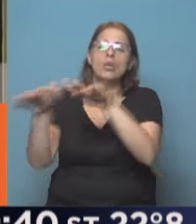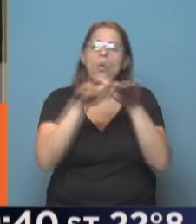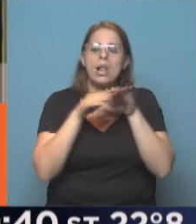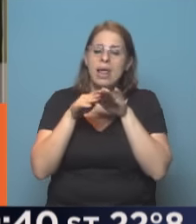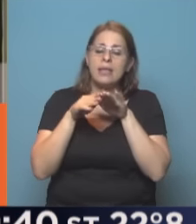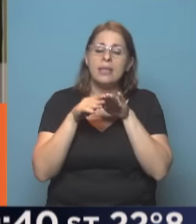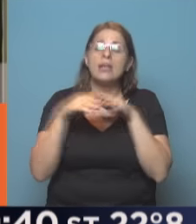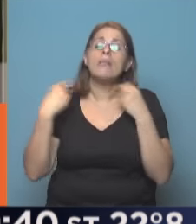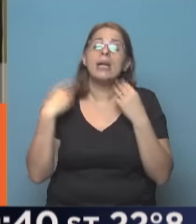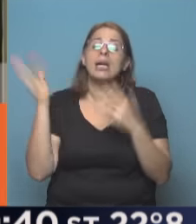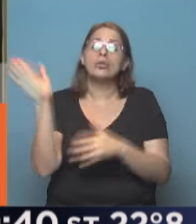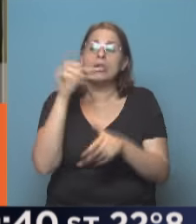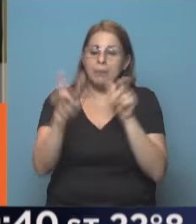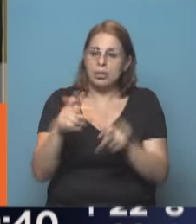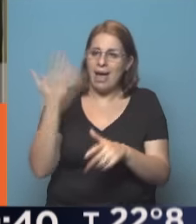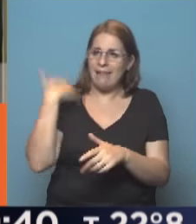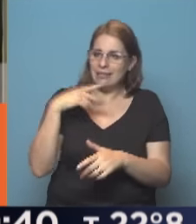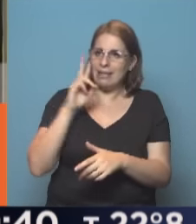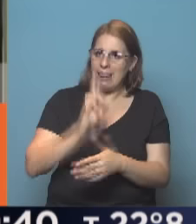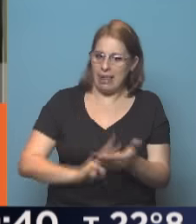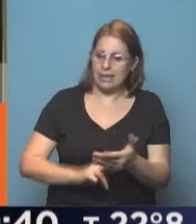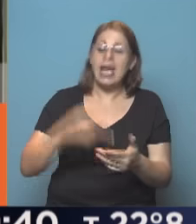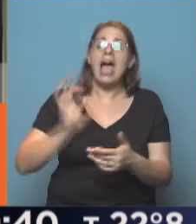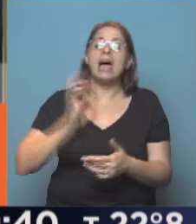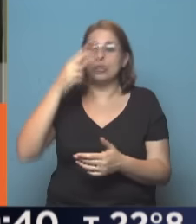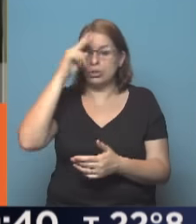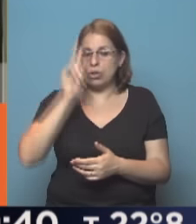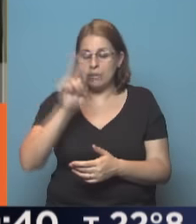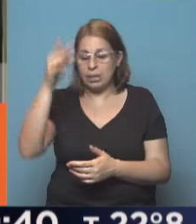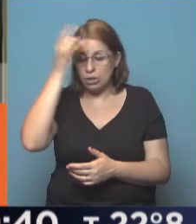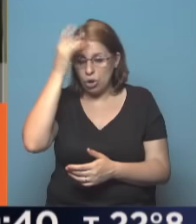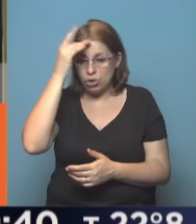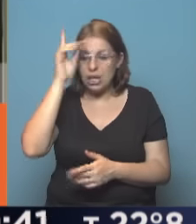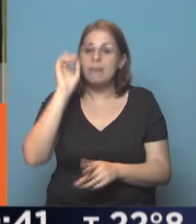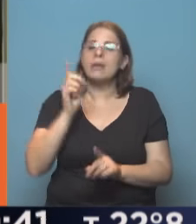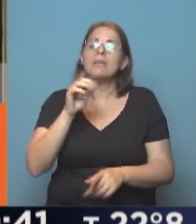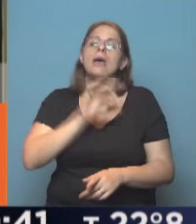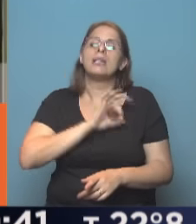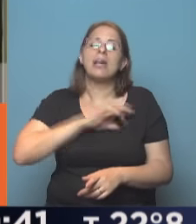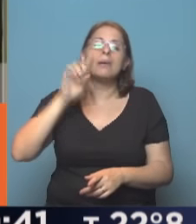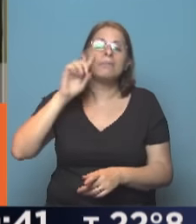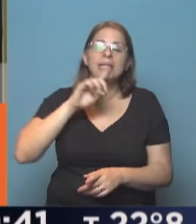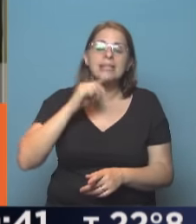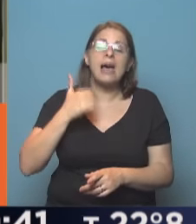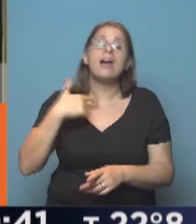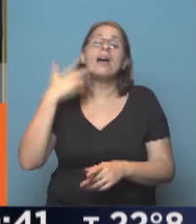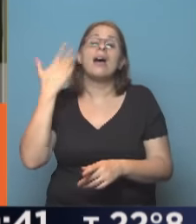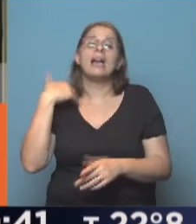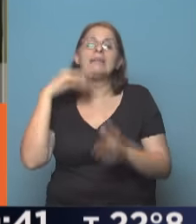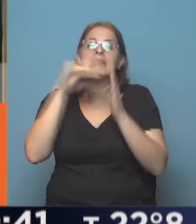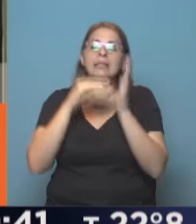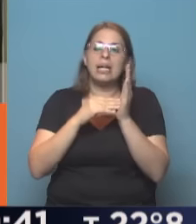oportunidades. Sin embargo, estuve leyendo 2012 en esta misma prueba PISA, quedamos